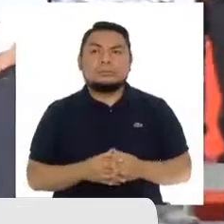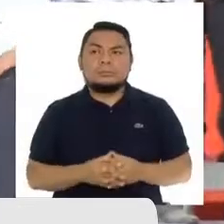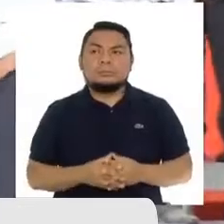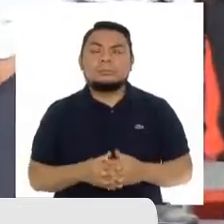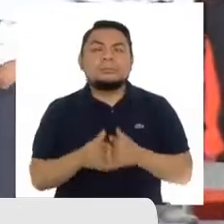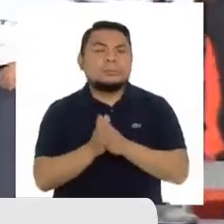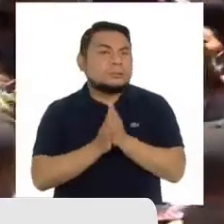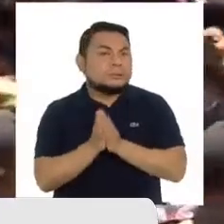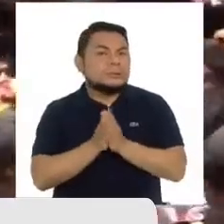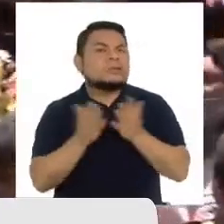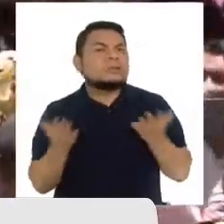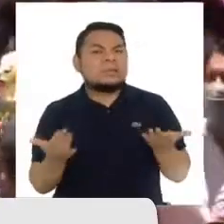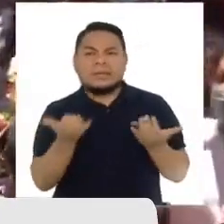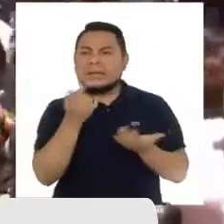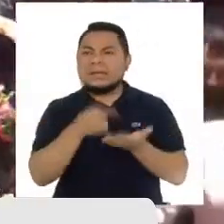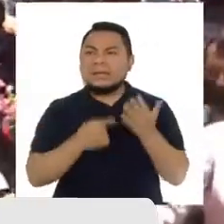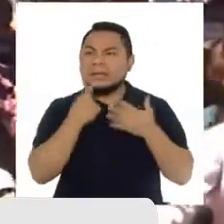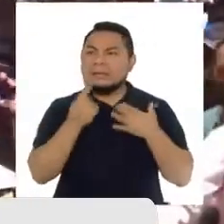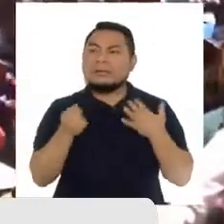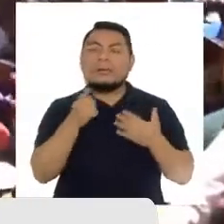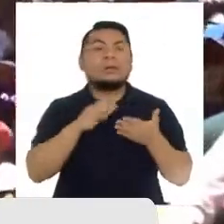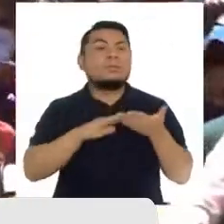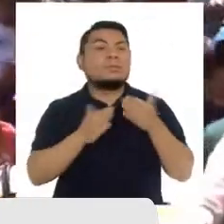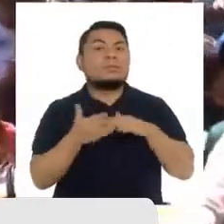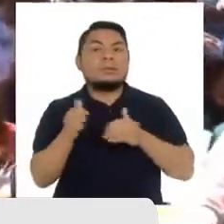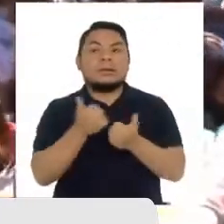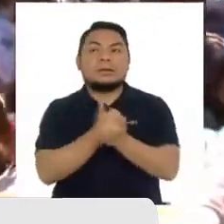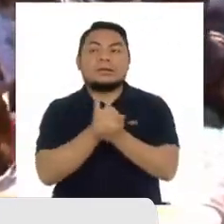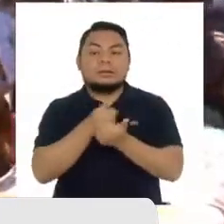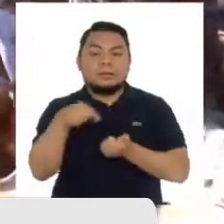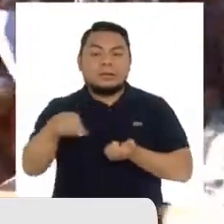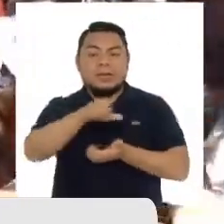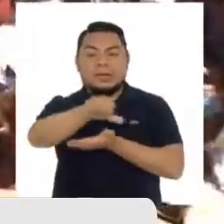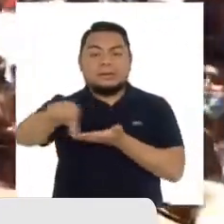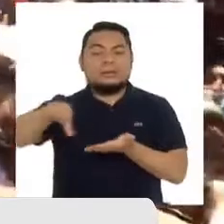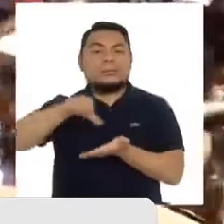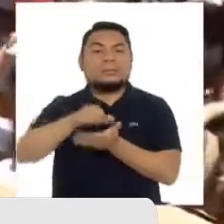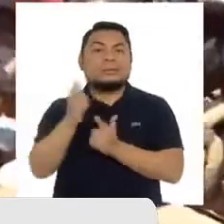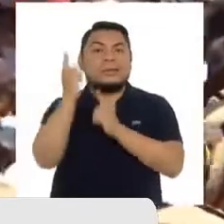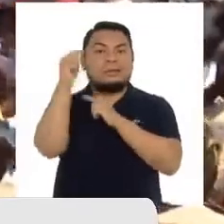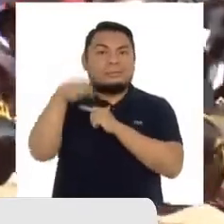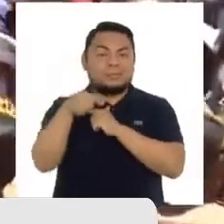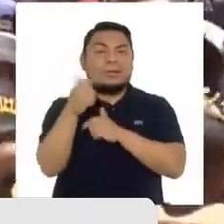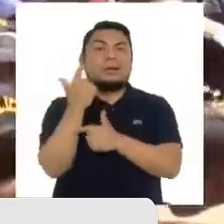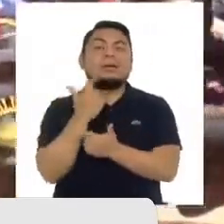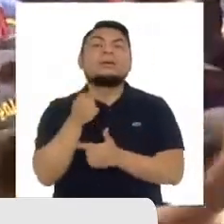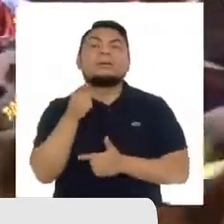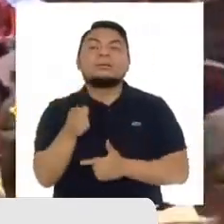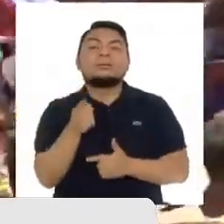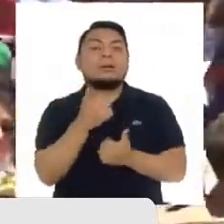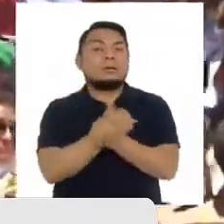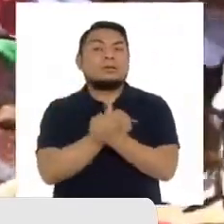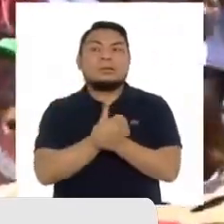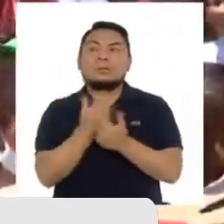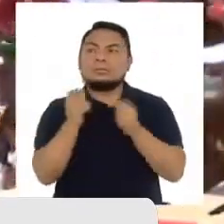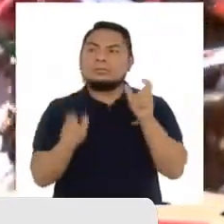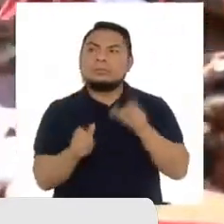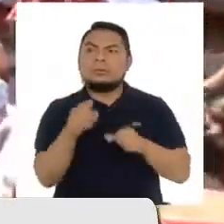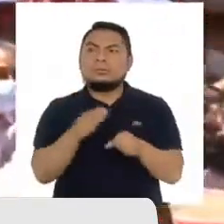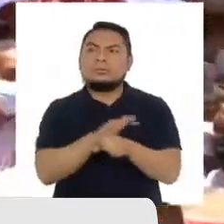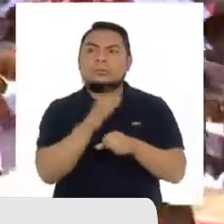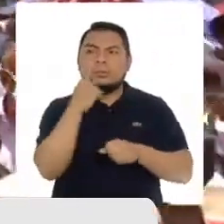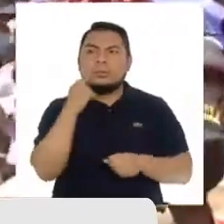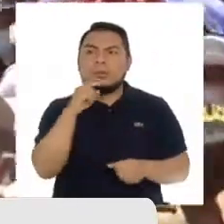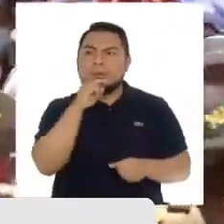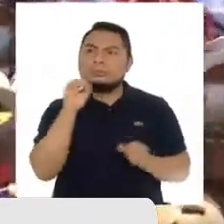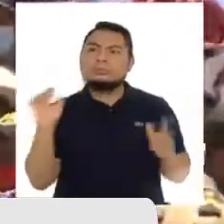expectativa aquí también de la población en ayacucho en la plaza de armas que prácticamente está abarrotada de ciudadanos hombres y mujeres presentes el